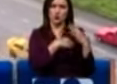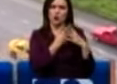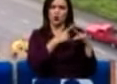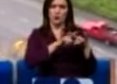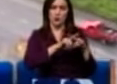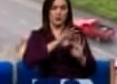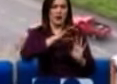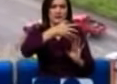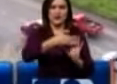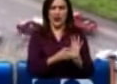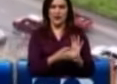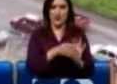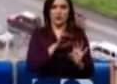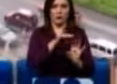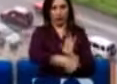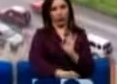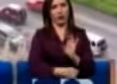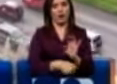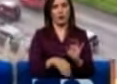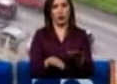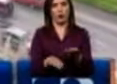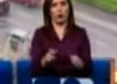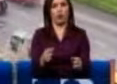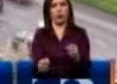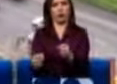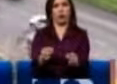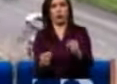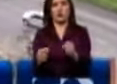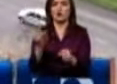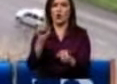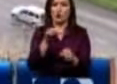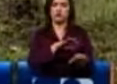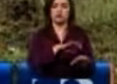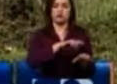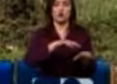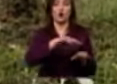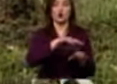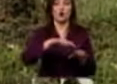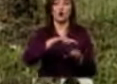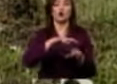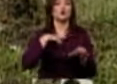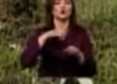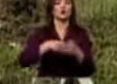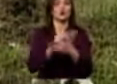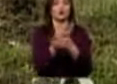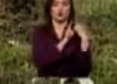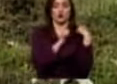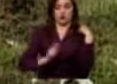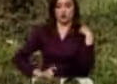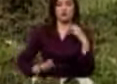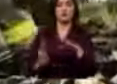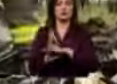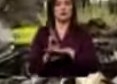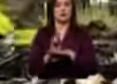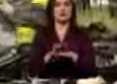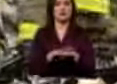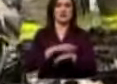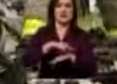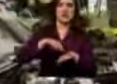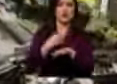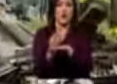lisas. Respete el límite de velocidad. Utilice el cinturón de seguridad. La circulación vehicular estuvo detenida